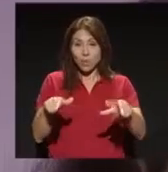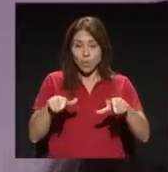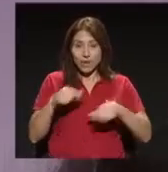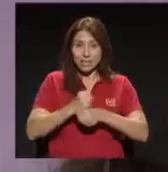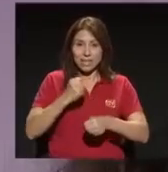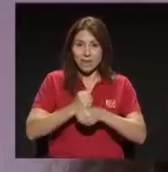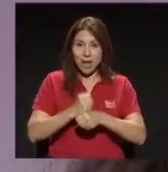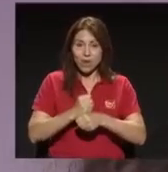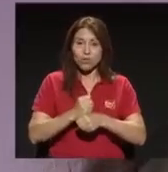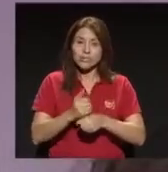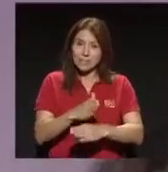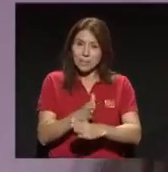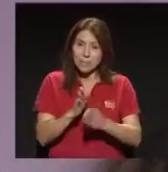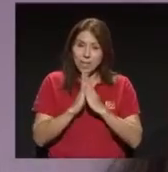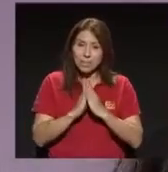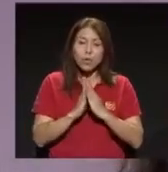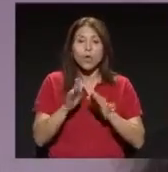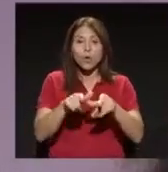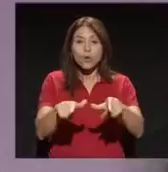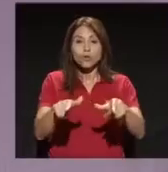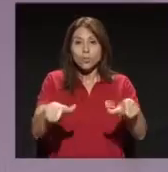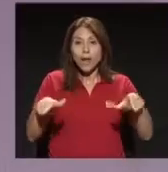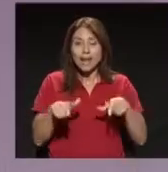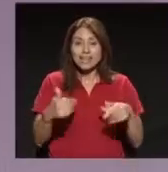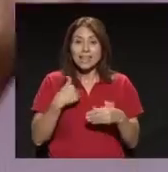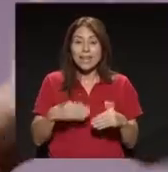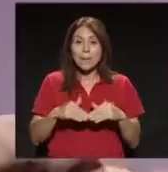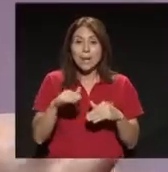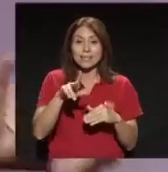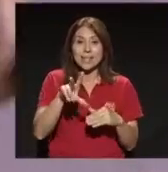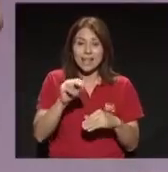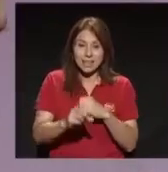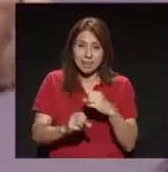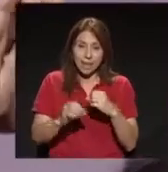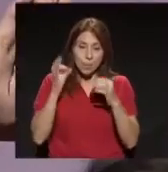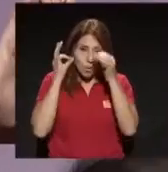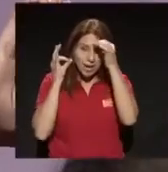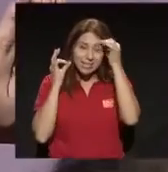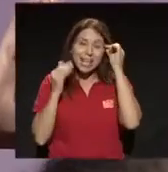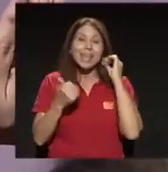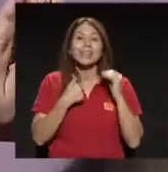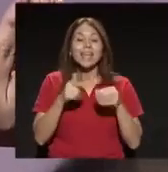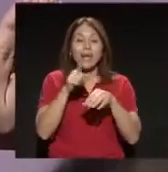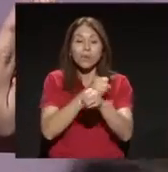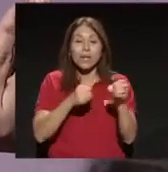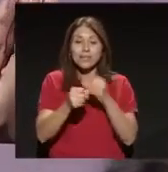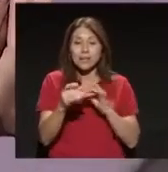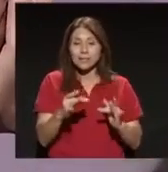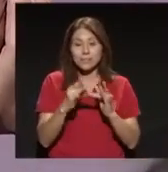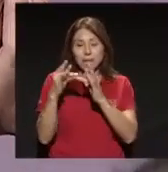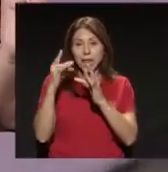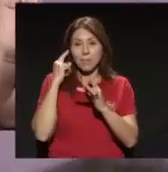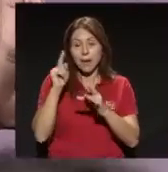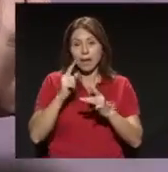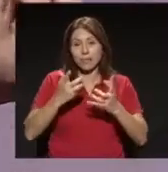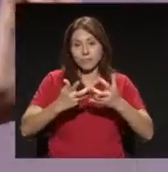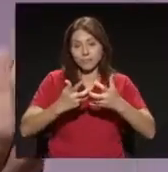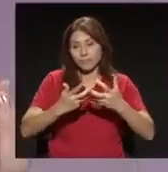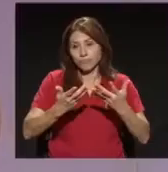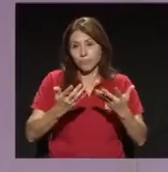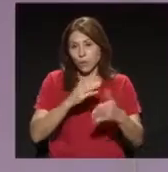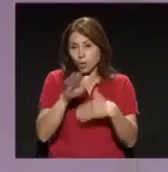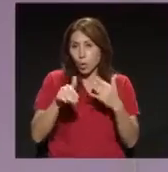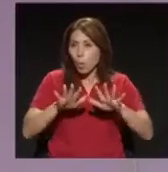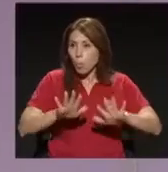con más de 30 mujeres tengan una sala de lactancia para extraerse al hecho para amamantar si es el caso y que esté bien equipada entonces en este